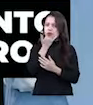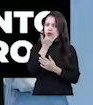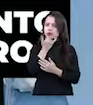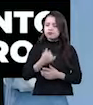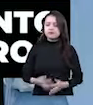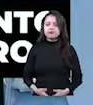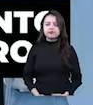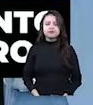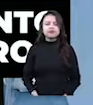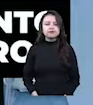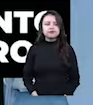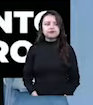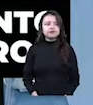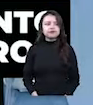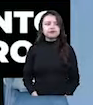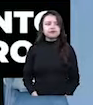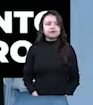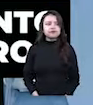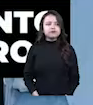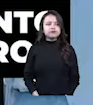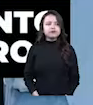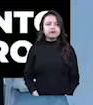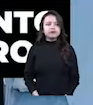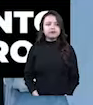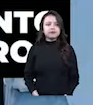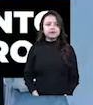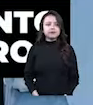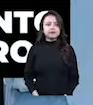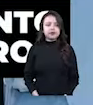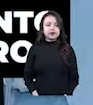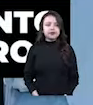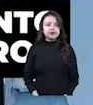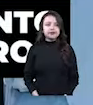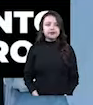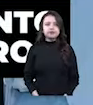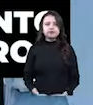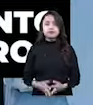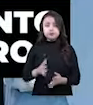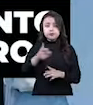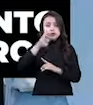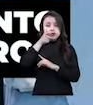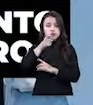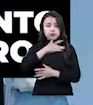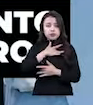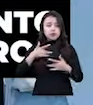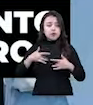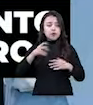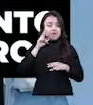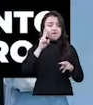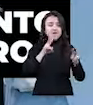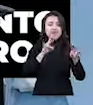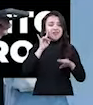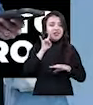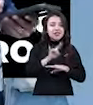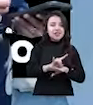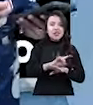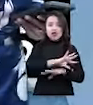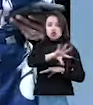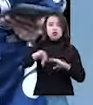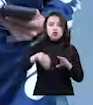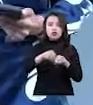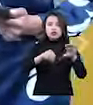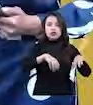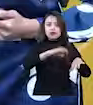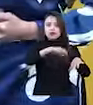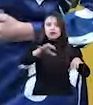en la superintendencia, en la entidad que vigila todas las clínicas, hospitales y EPS de nuestro país, pues resulta que